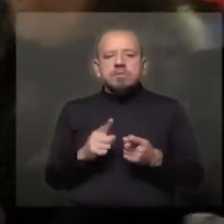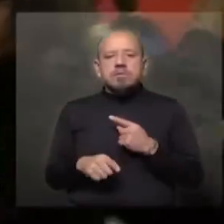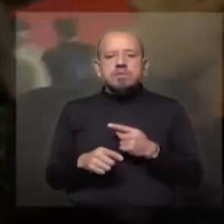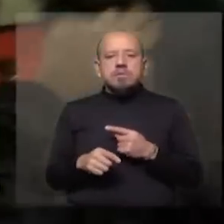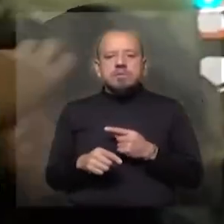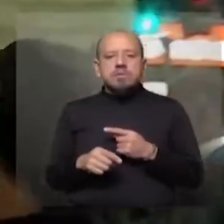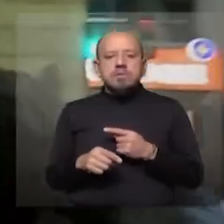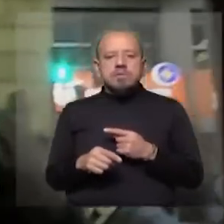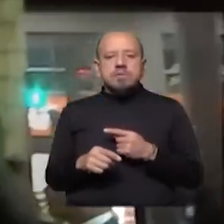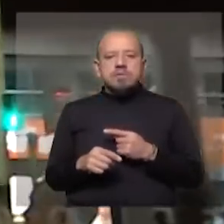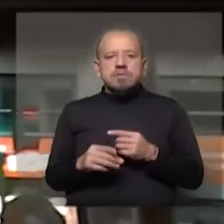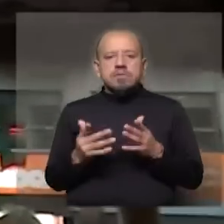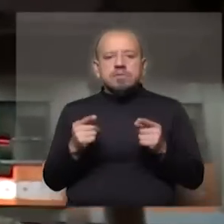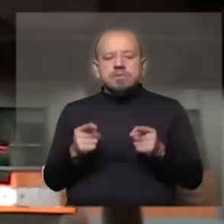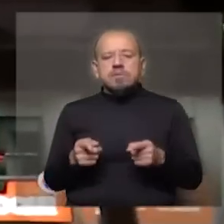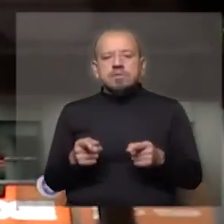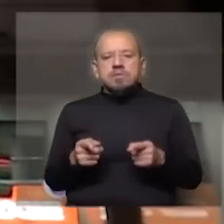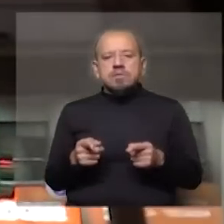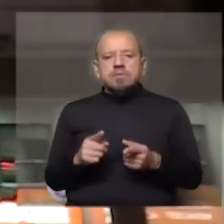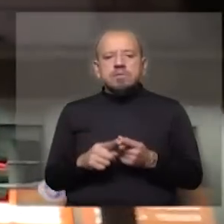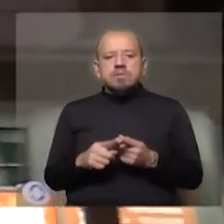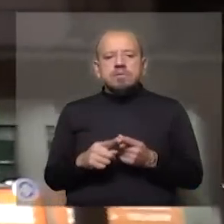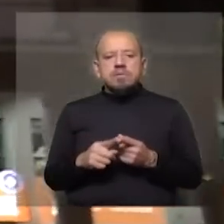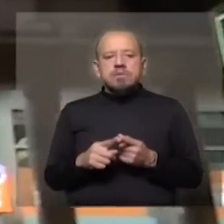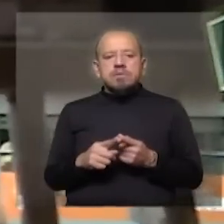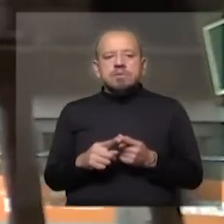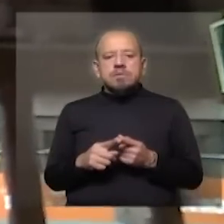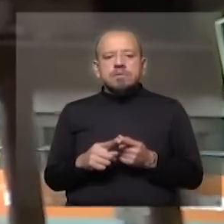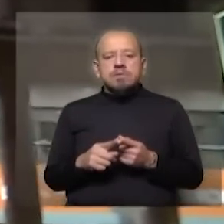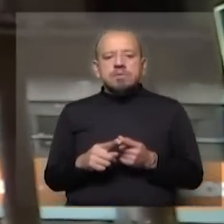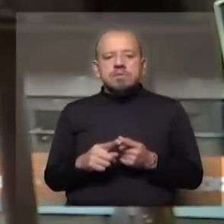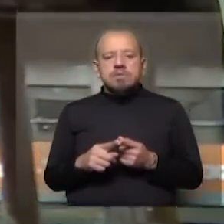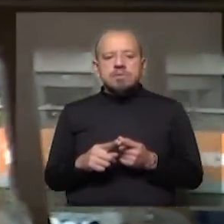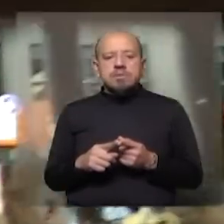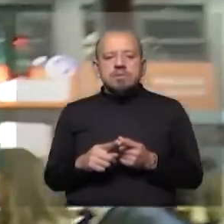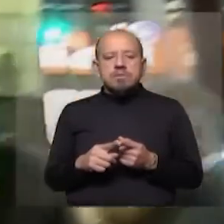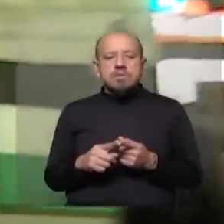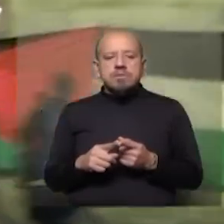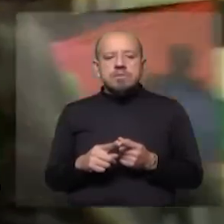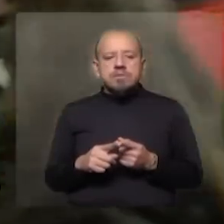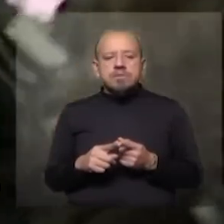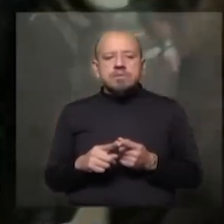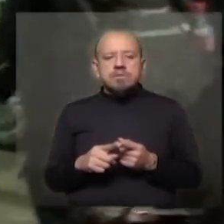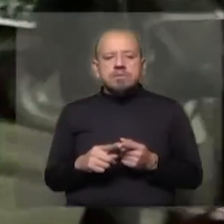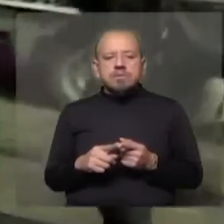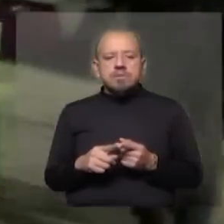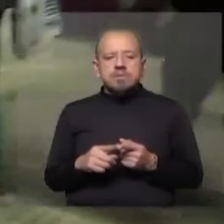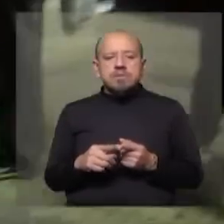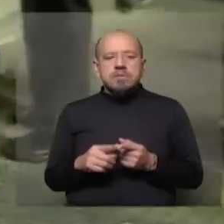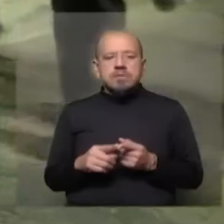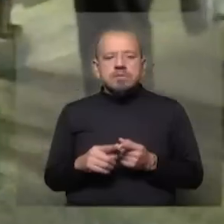puerta de la ciudadela aquí en Ciudad vieja en Montevideo está previsto que se lea